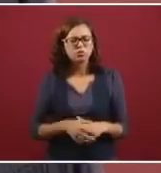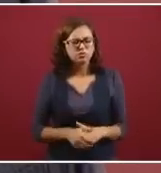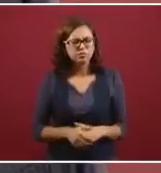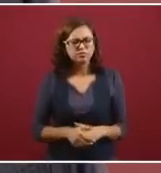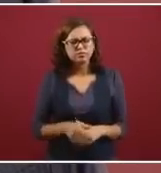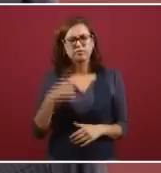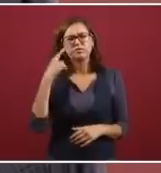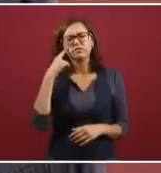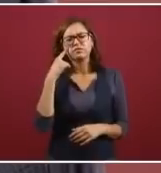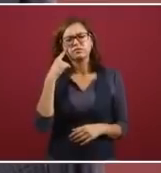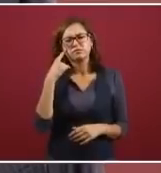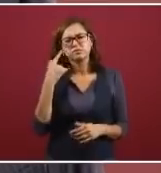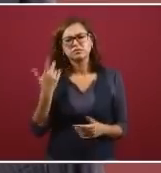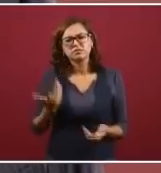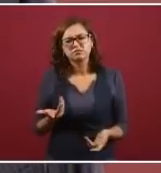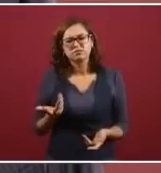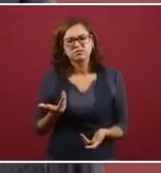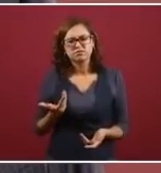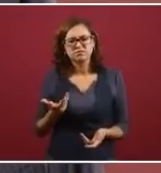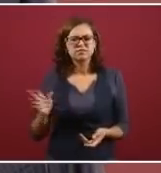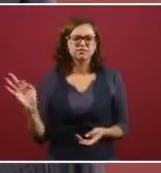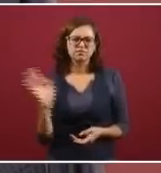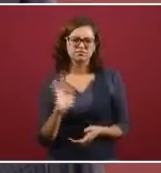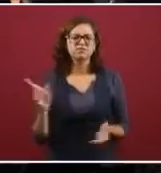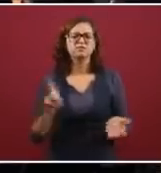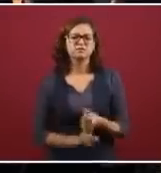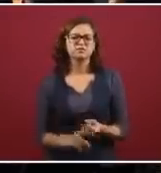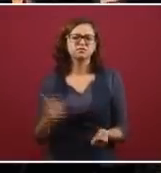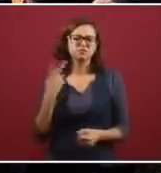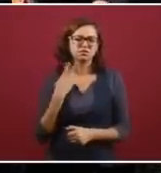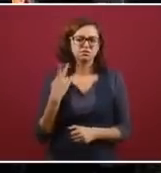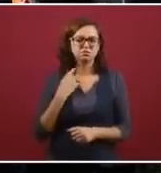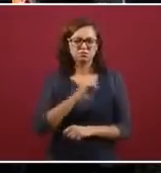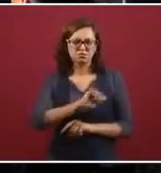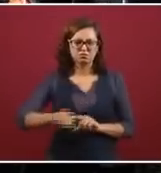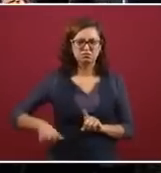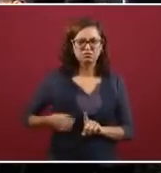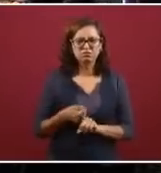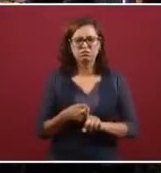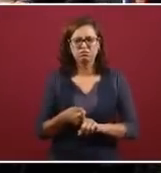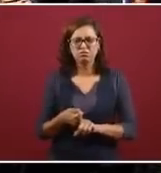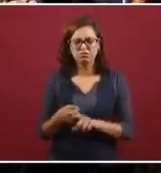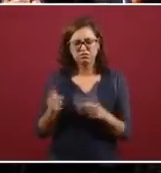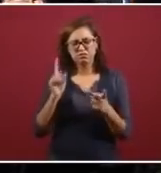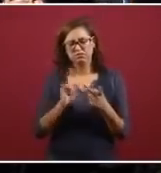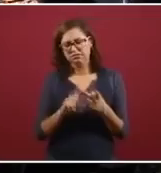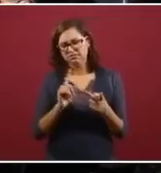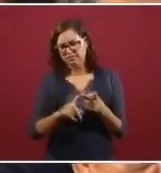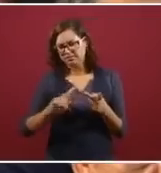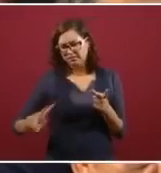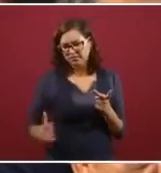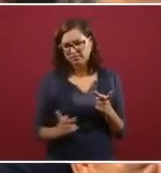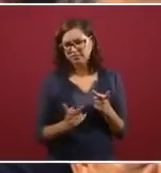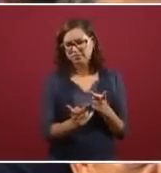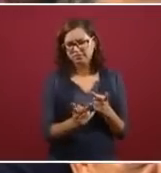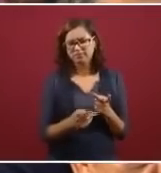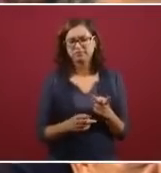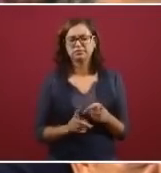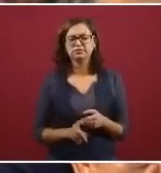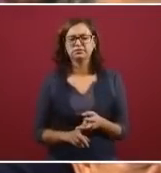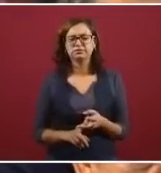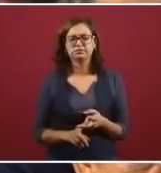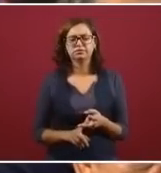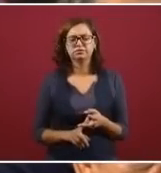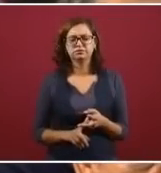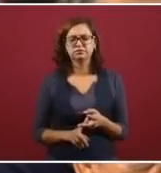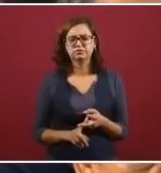Para ver si no hay políticos, ¿no?, atrás de eso. Esa es la primera. La segunda, ahora que usted